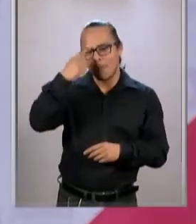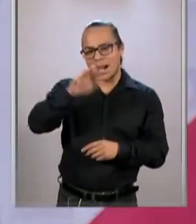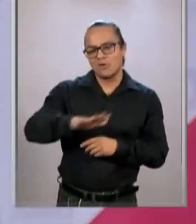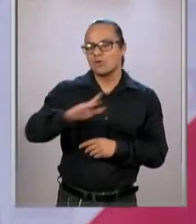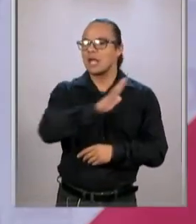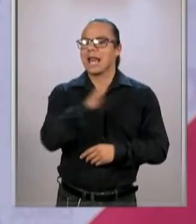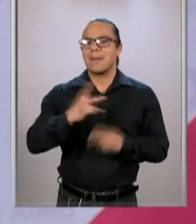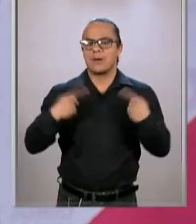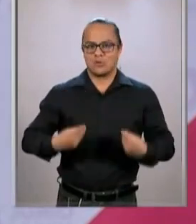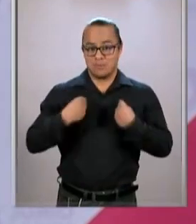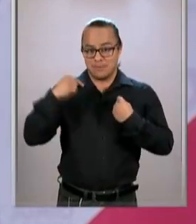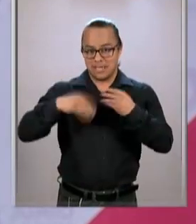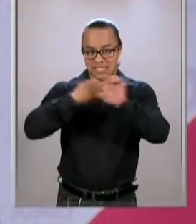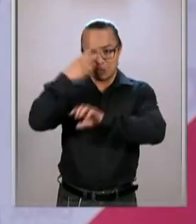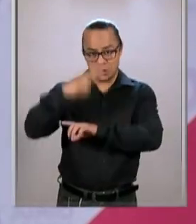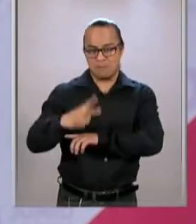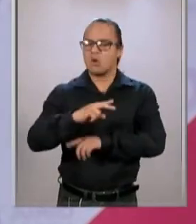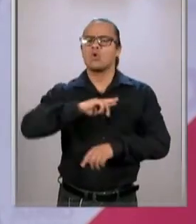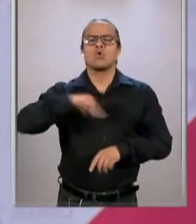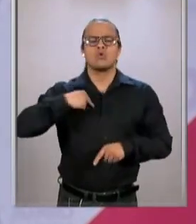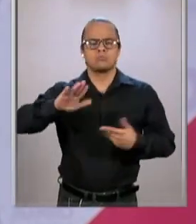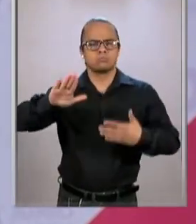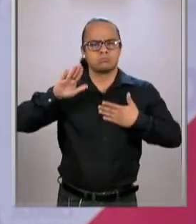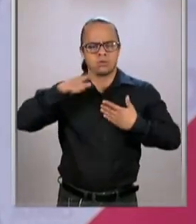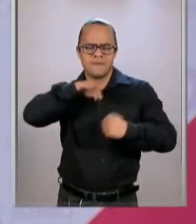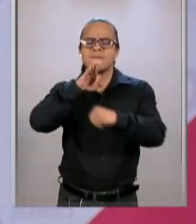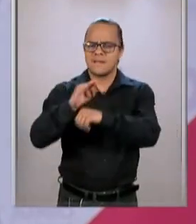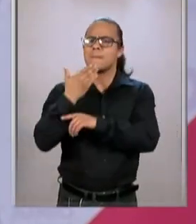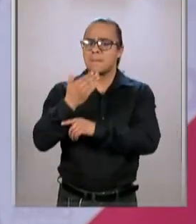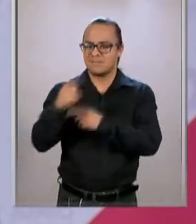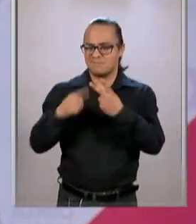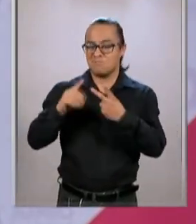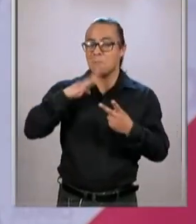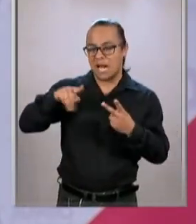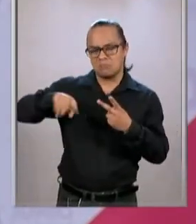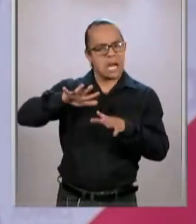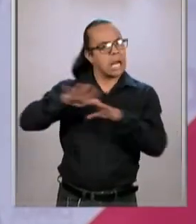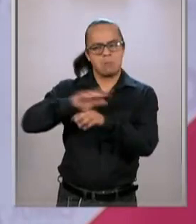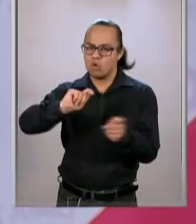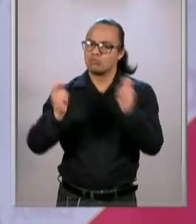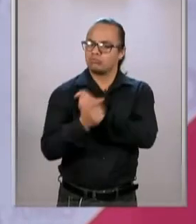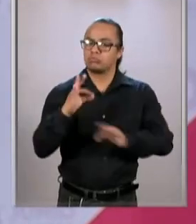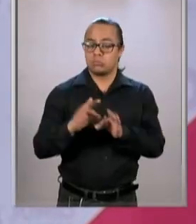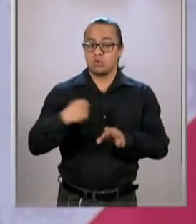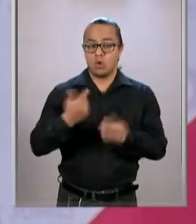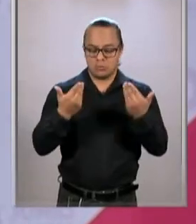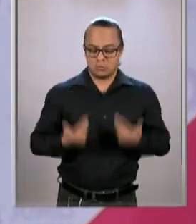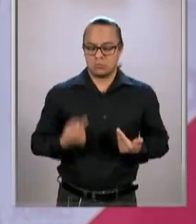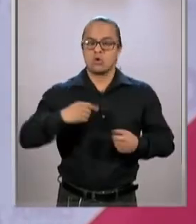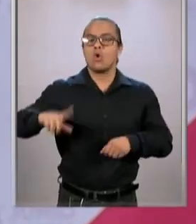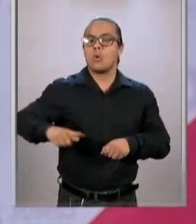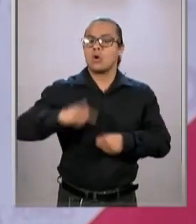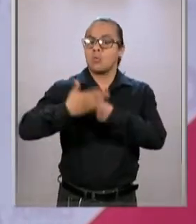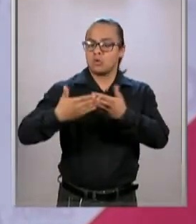gracias. Estoy aquí para comprometerme a proteger lo que está bien y cambiar lo que está mal. Estoy aquí porque como gobernadora voy a